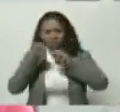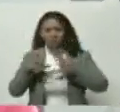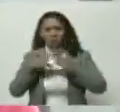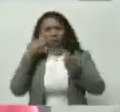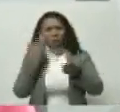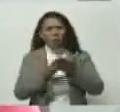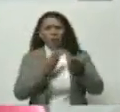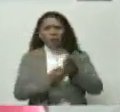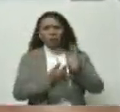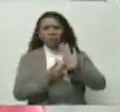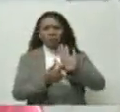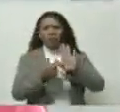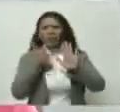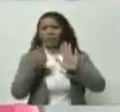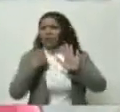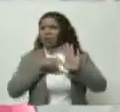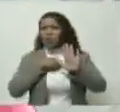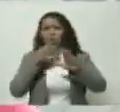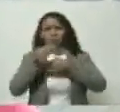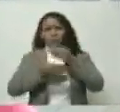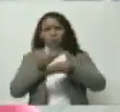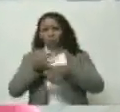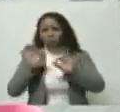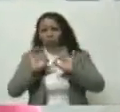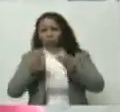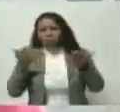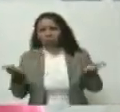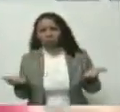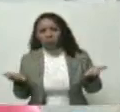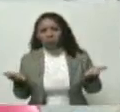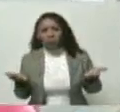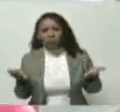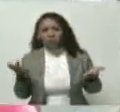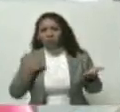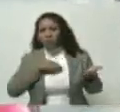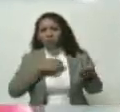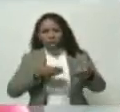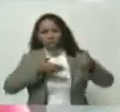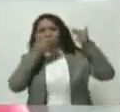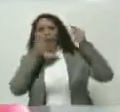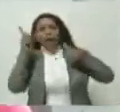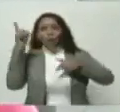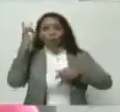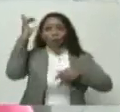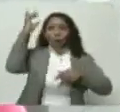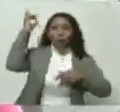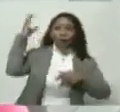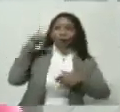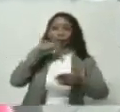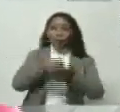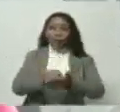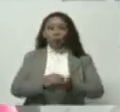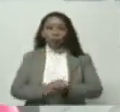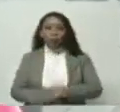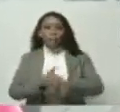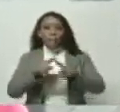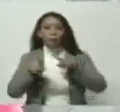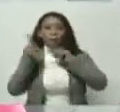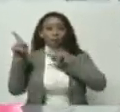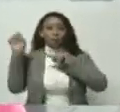pruebas determinan que nosotros no cometimos delito, pero además no somos terroristas, como ellos han llamado? Pero esto